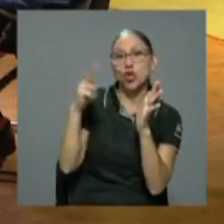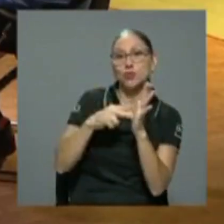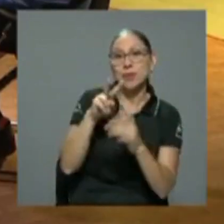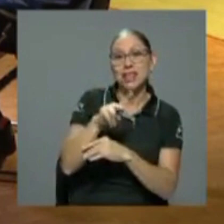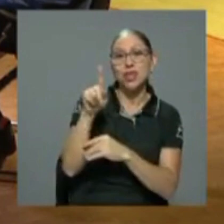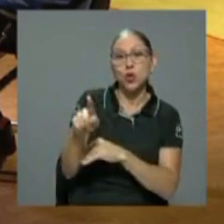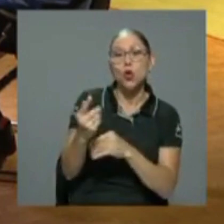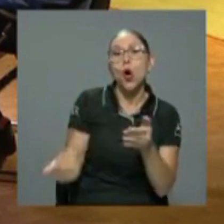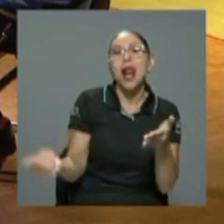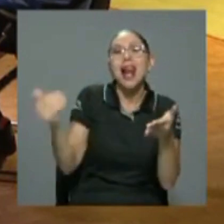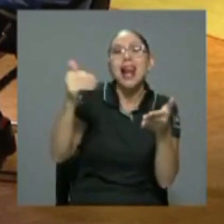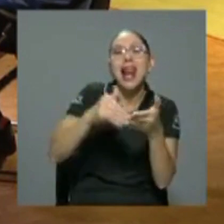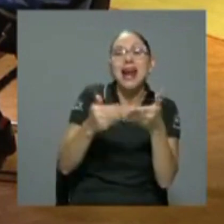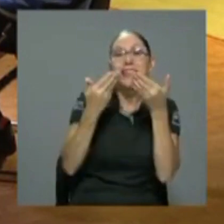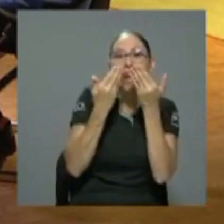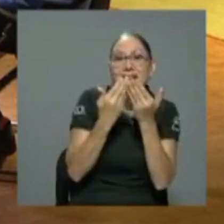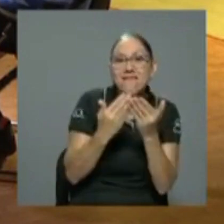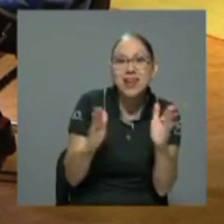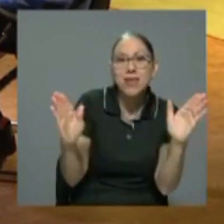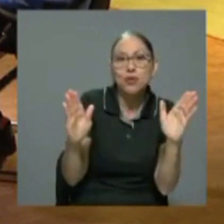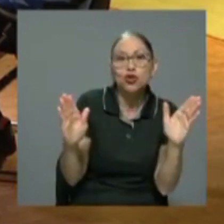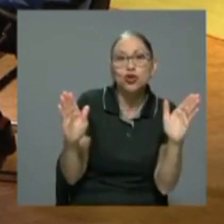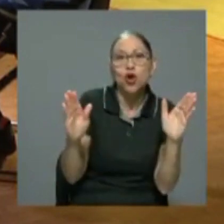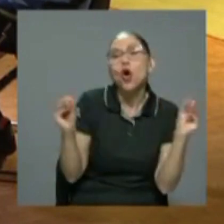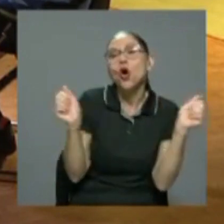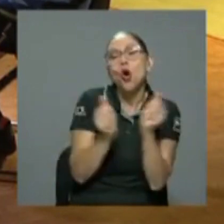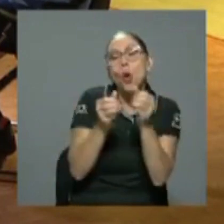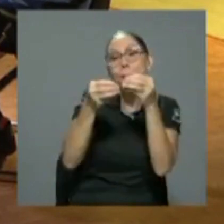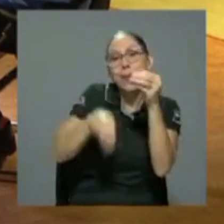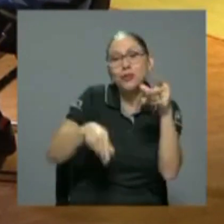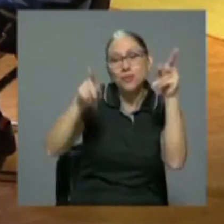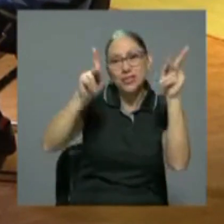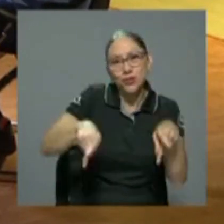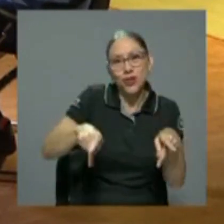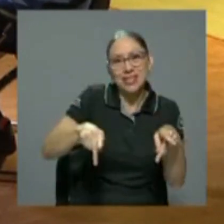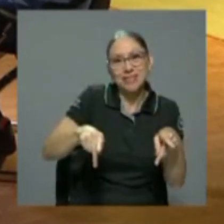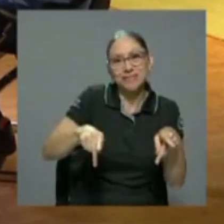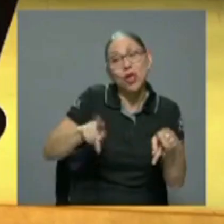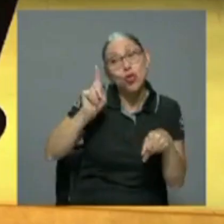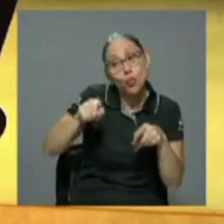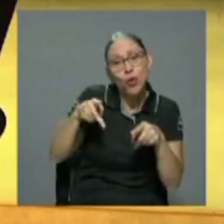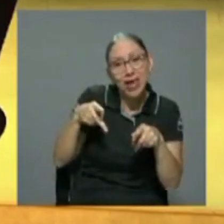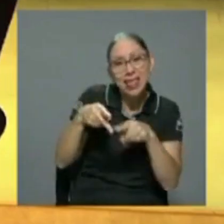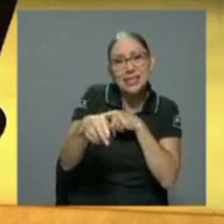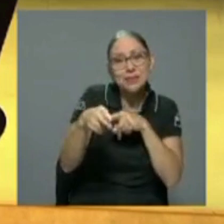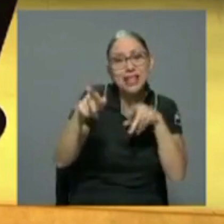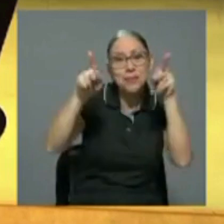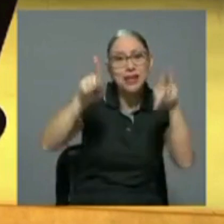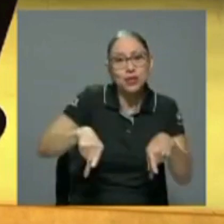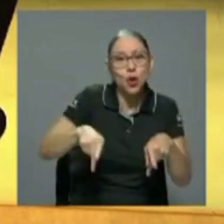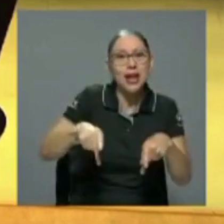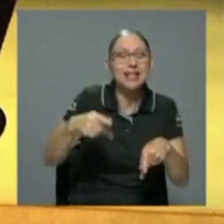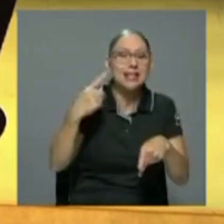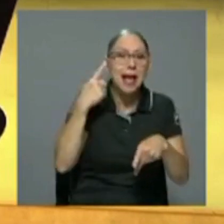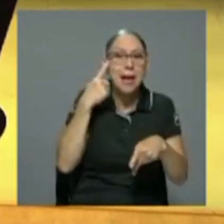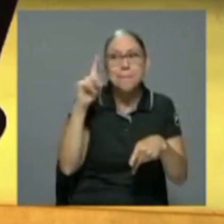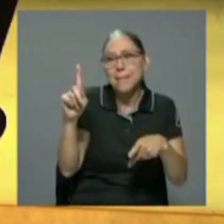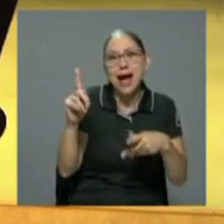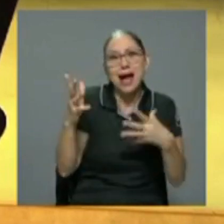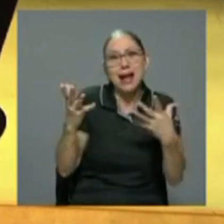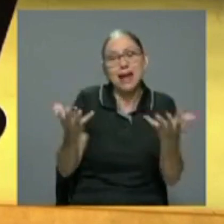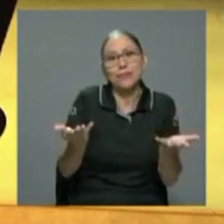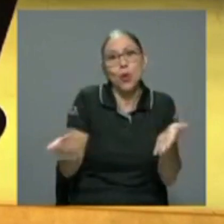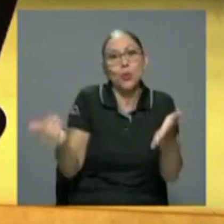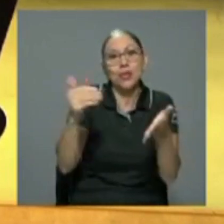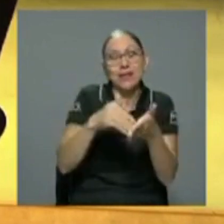que despedir personal durante la pandemia. No me encontré ninguna política ni ningún plan para levantar la librería y tuvimos que pensar en